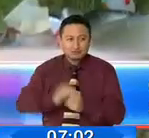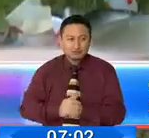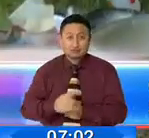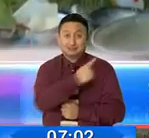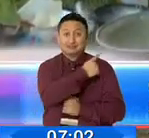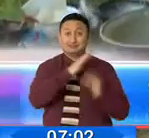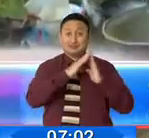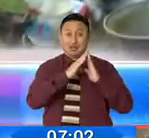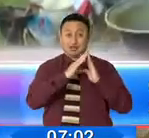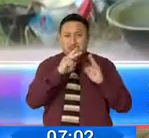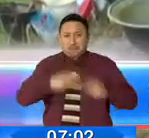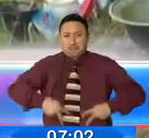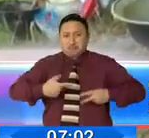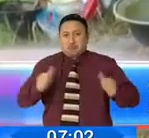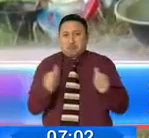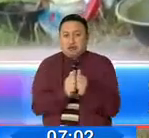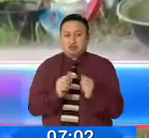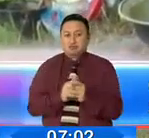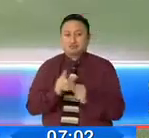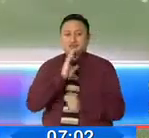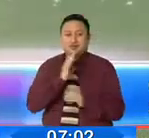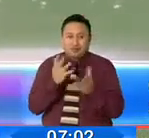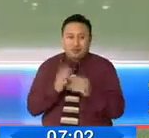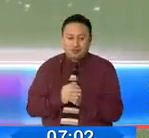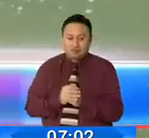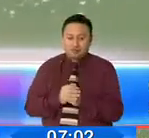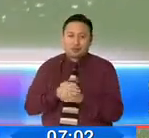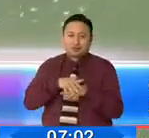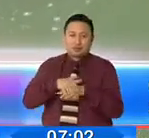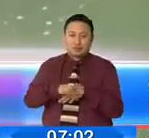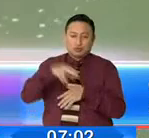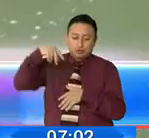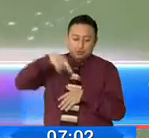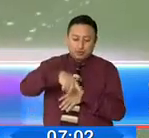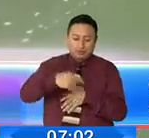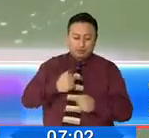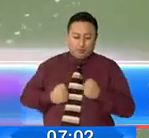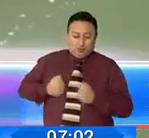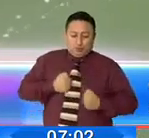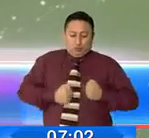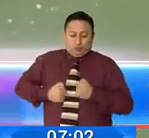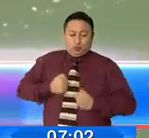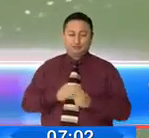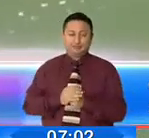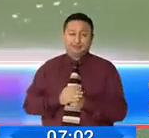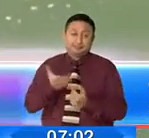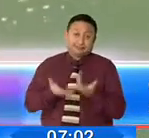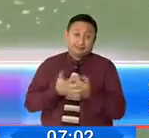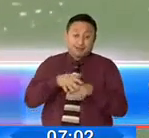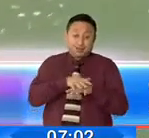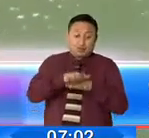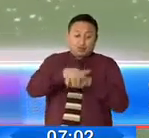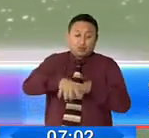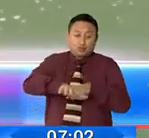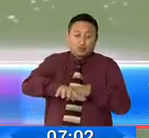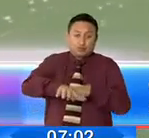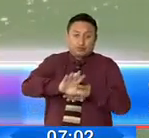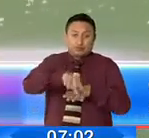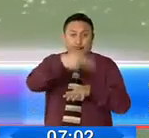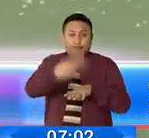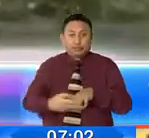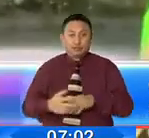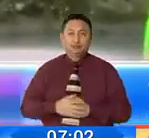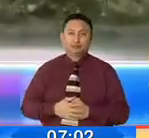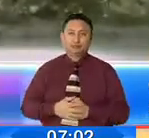vivienda abandonada y al no tener servicio de agua solía bajar hasta el río a bañarse. Aparentemente la corriente le jugó una mala pasada y se